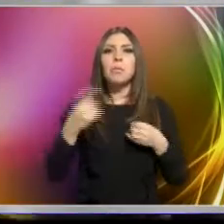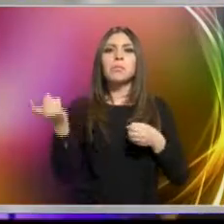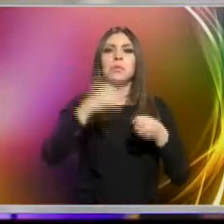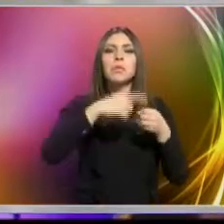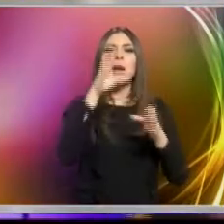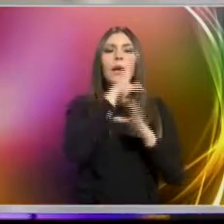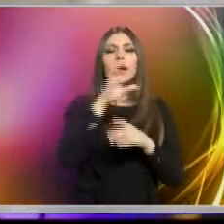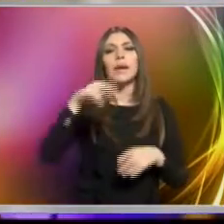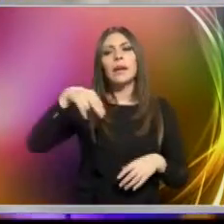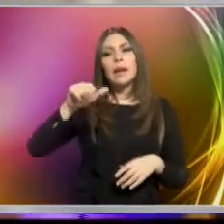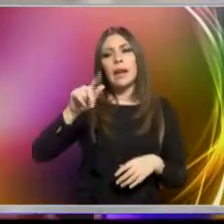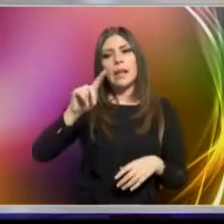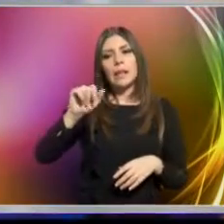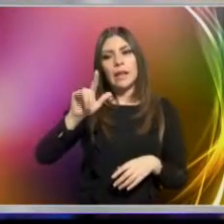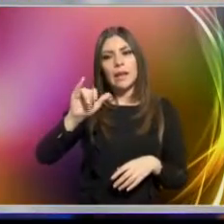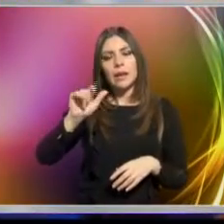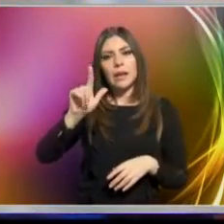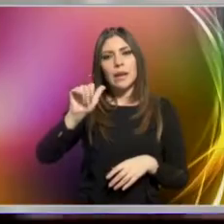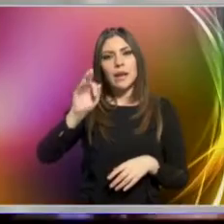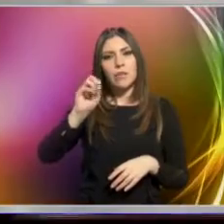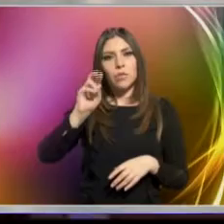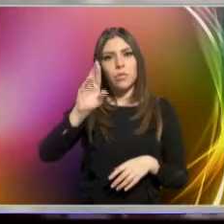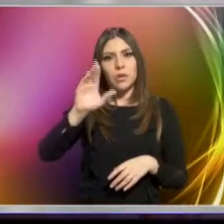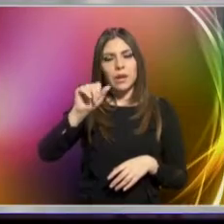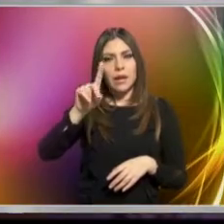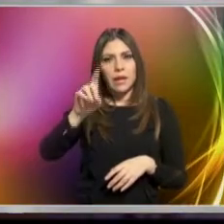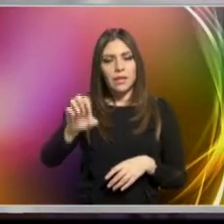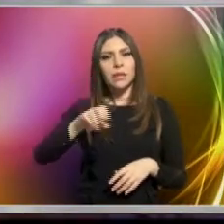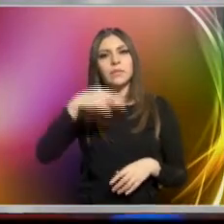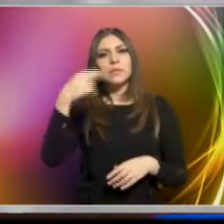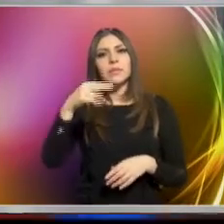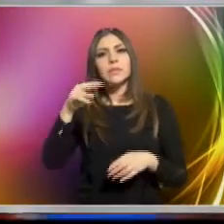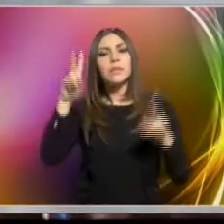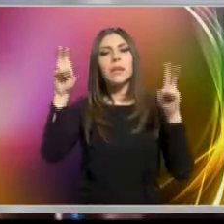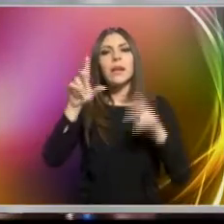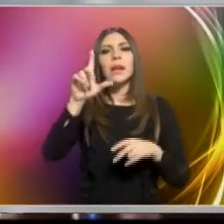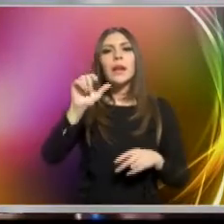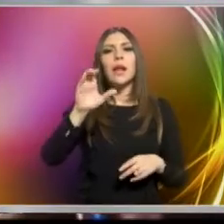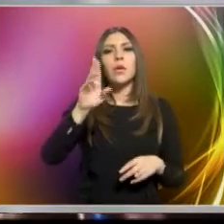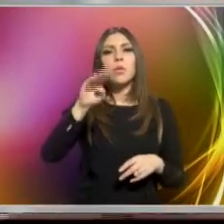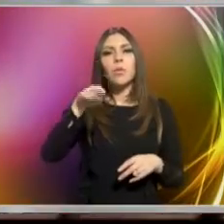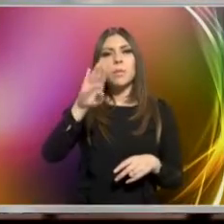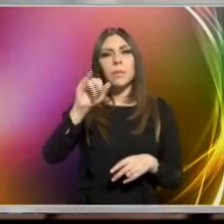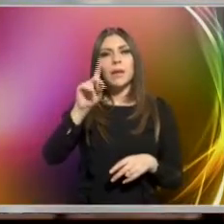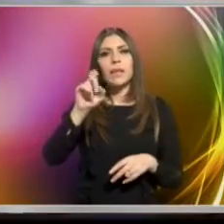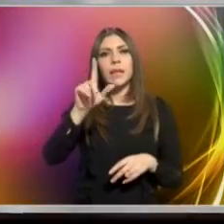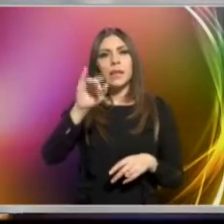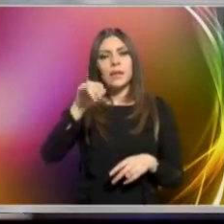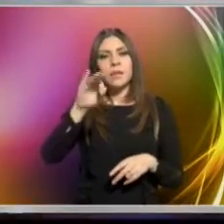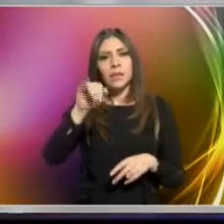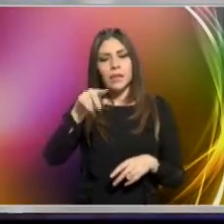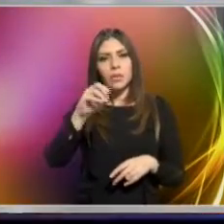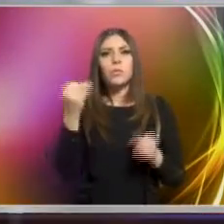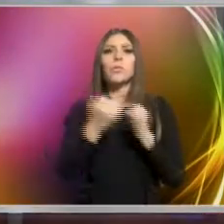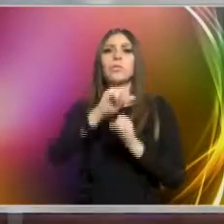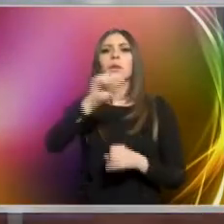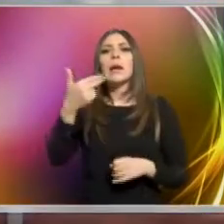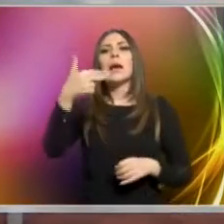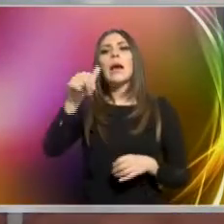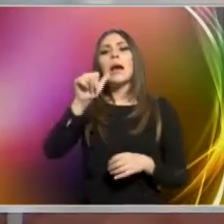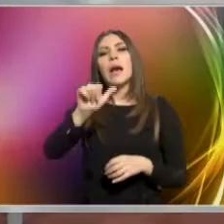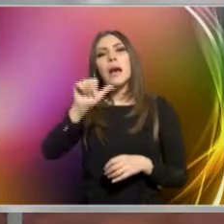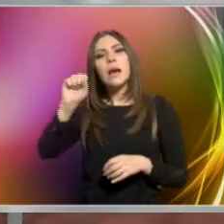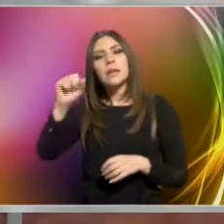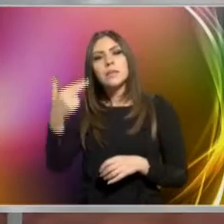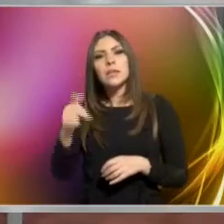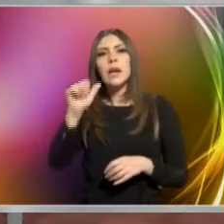con Natalia Lafourcade, La Cumbia del Infinito fue uno de los sencillos. Está Rodrigo y Gabriela. Hash. Un par de Wow. Hash. Alex Sintek, Impresionante.